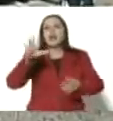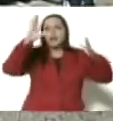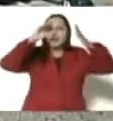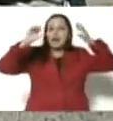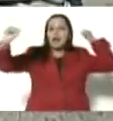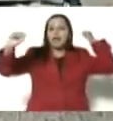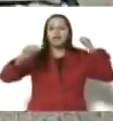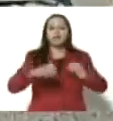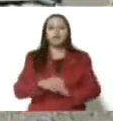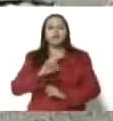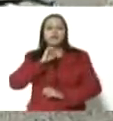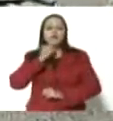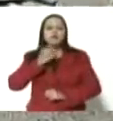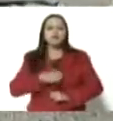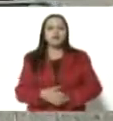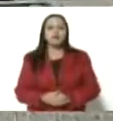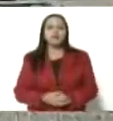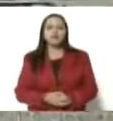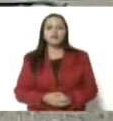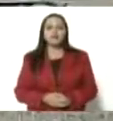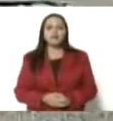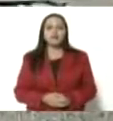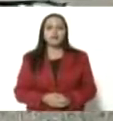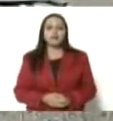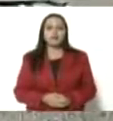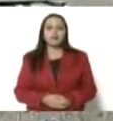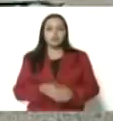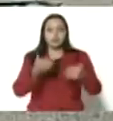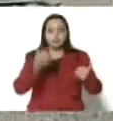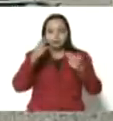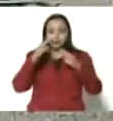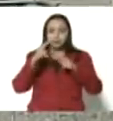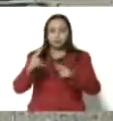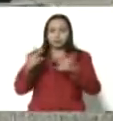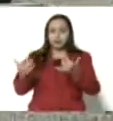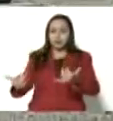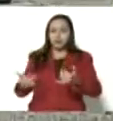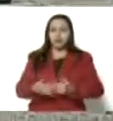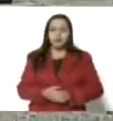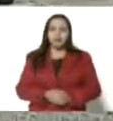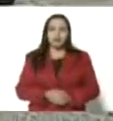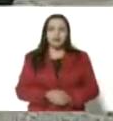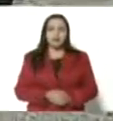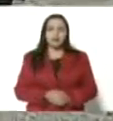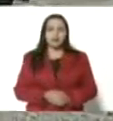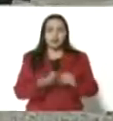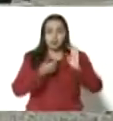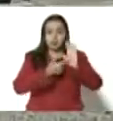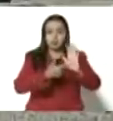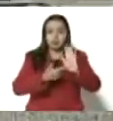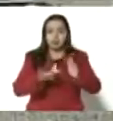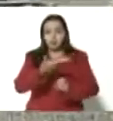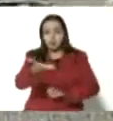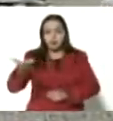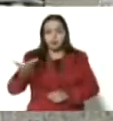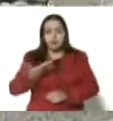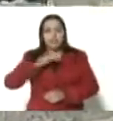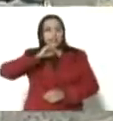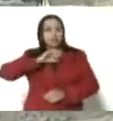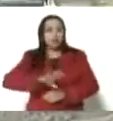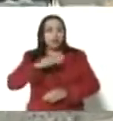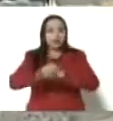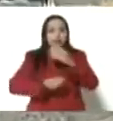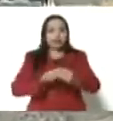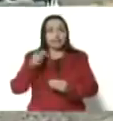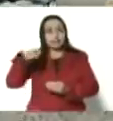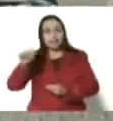excelentísimo señor Sergey Melik Bagdasarov. Siguen apreciando en vivo y directo estas imágenes que transmitimos para ustedes, un hecho histórico.